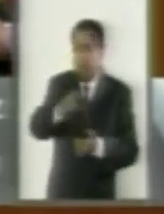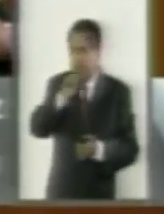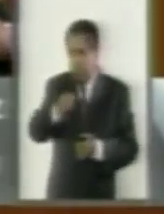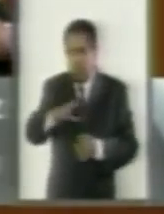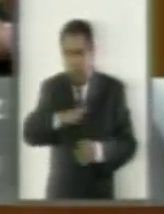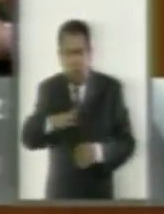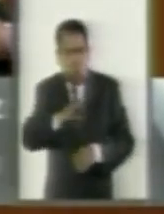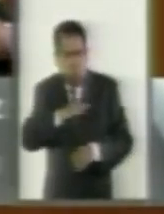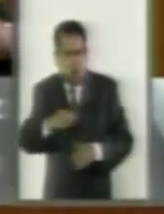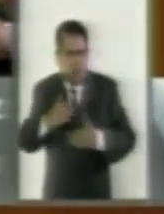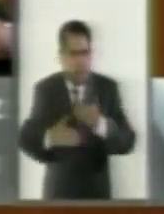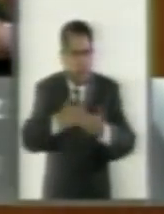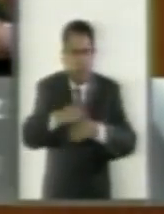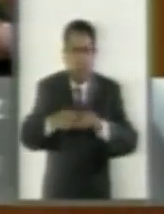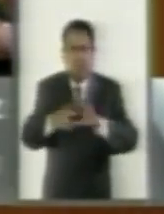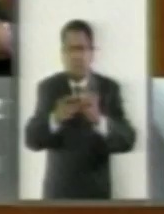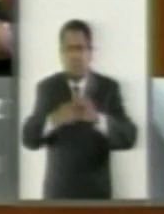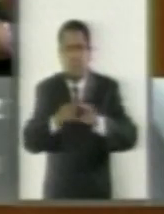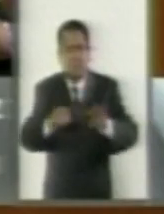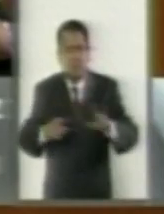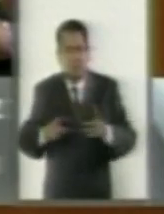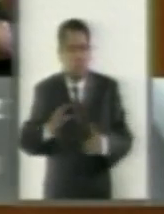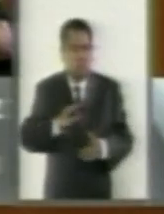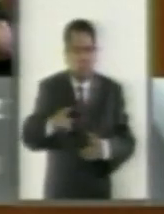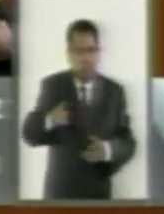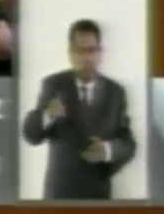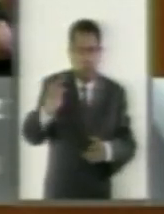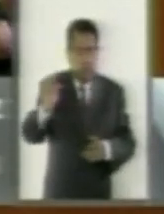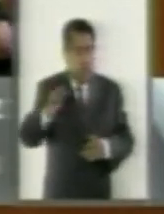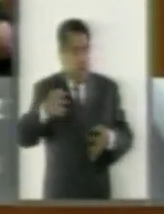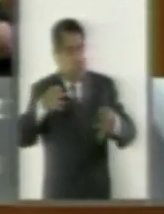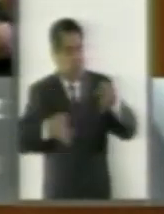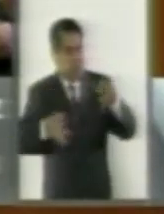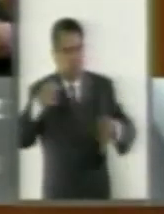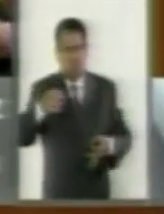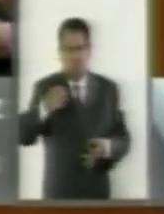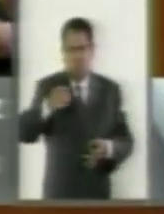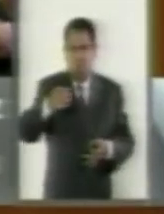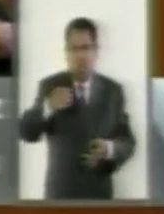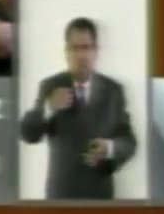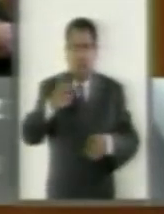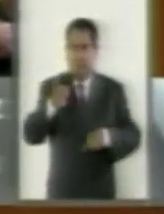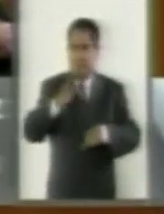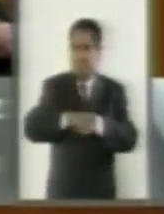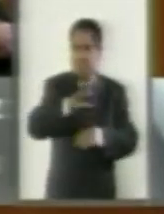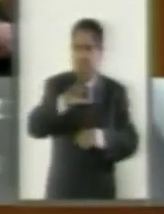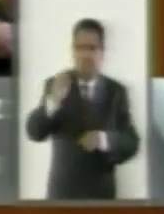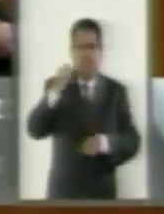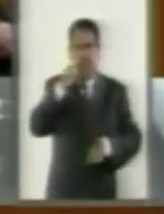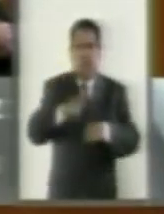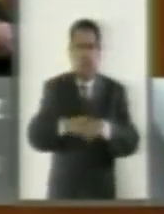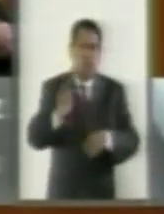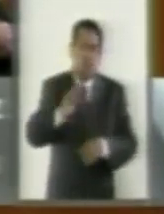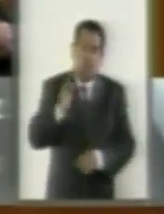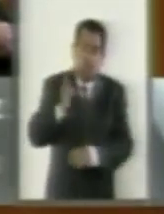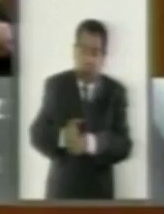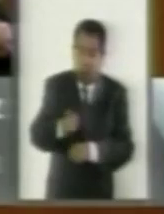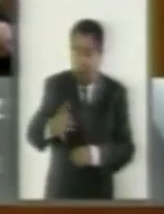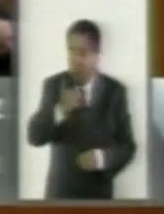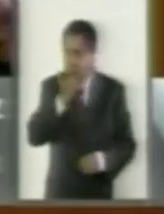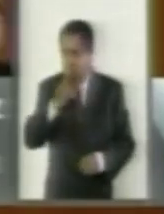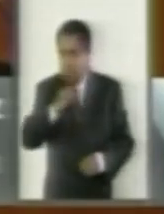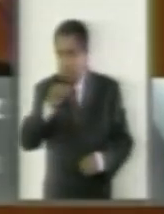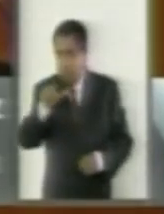la capacidad de sustanciar y presentar denuncias ante el Tribunal Federal de Justicia Administrativa cuando detecte anomalías